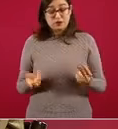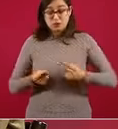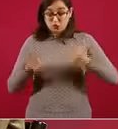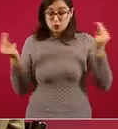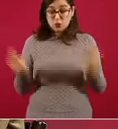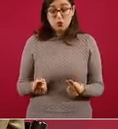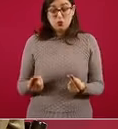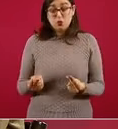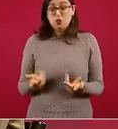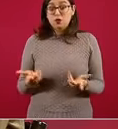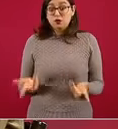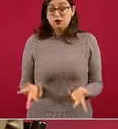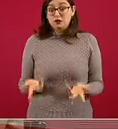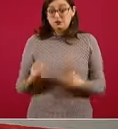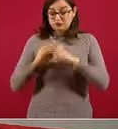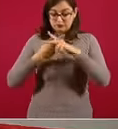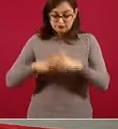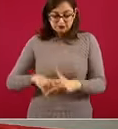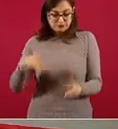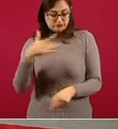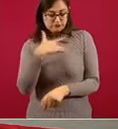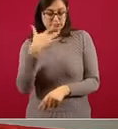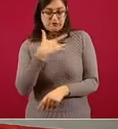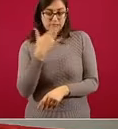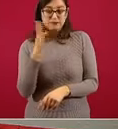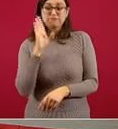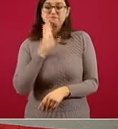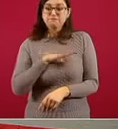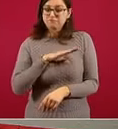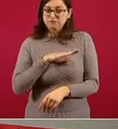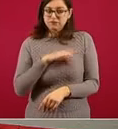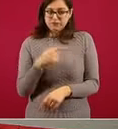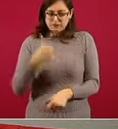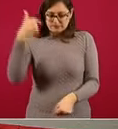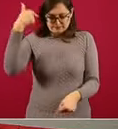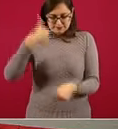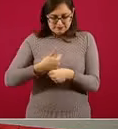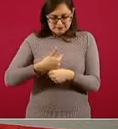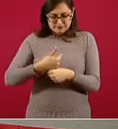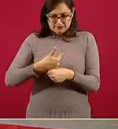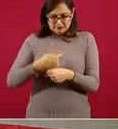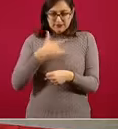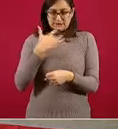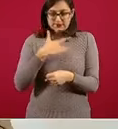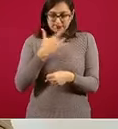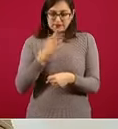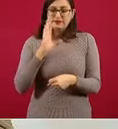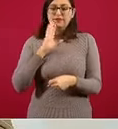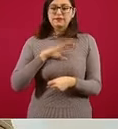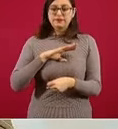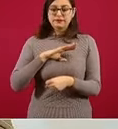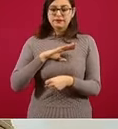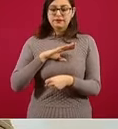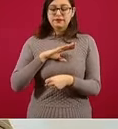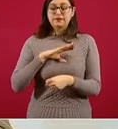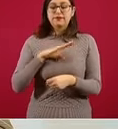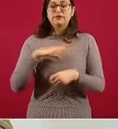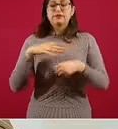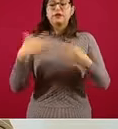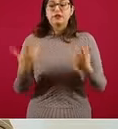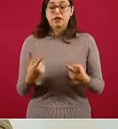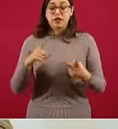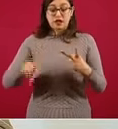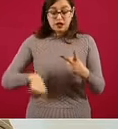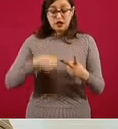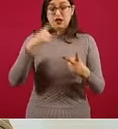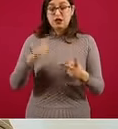tomen en cuenta esto. El inicio de síntomas es clave. Una vez que inicias con síntomas y además eres una